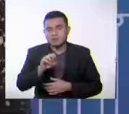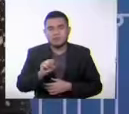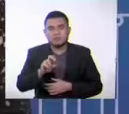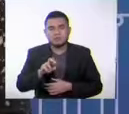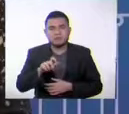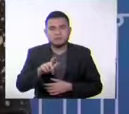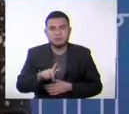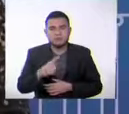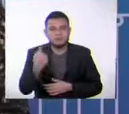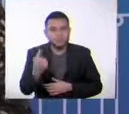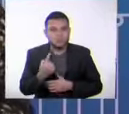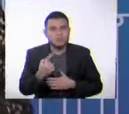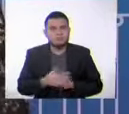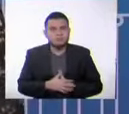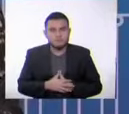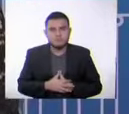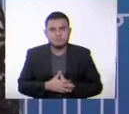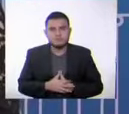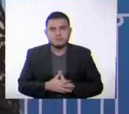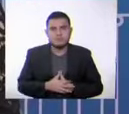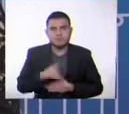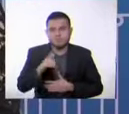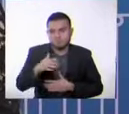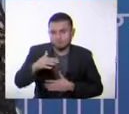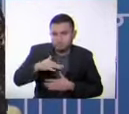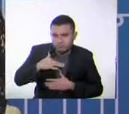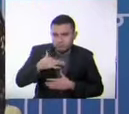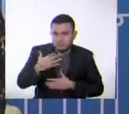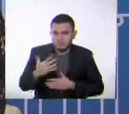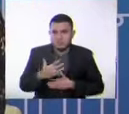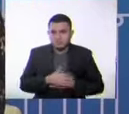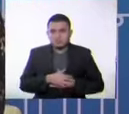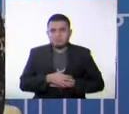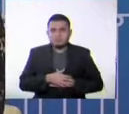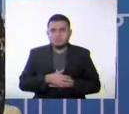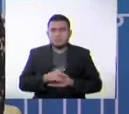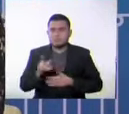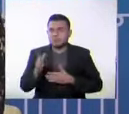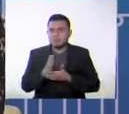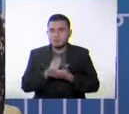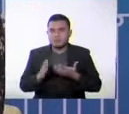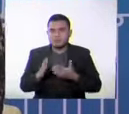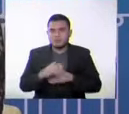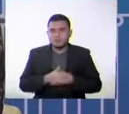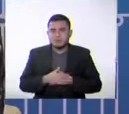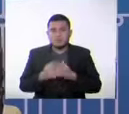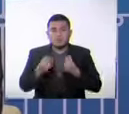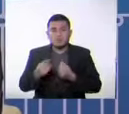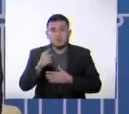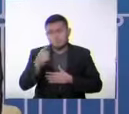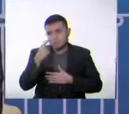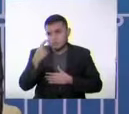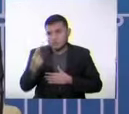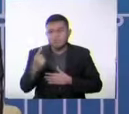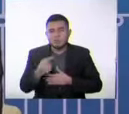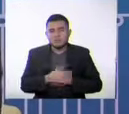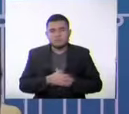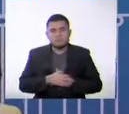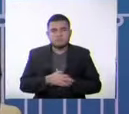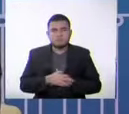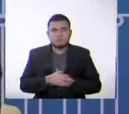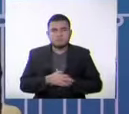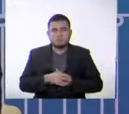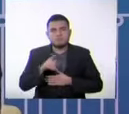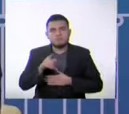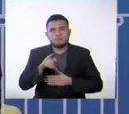única. Es cómo te percibes, es esa parte de cómo te ves respecto a ti